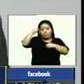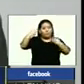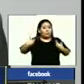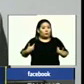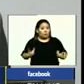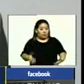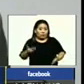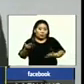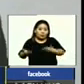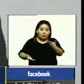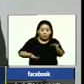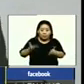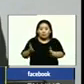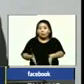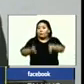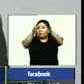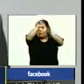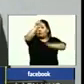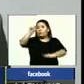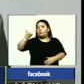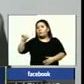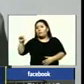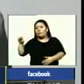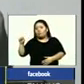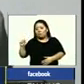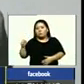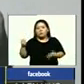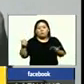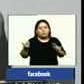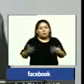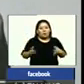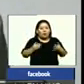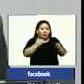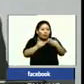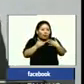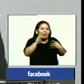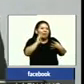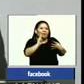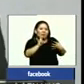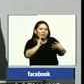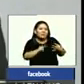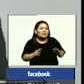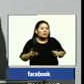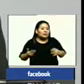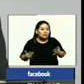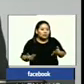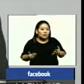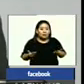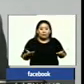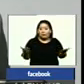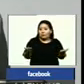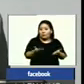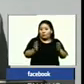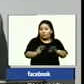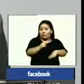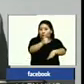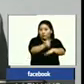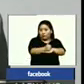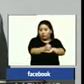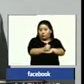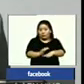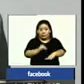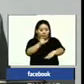de la institución se obtuvieron los siguientes resultados. La creación del